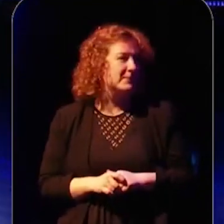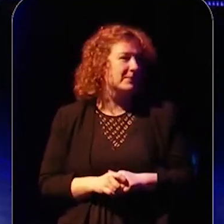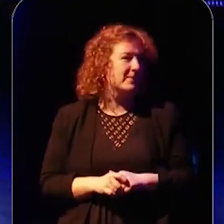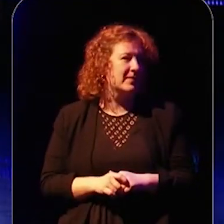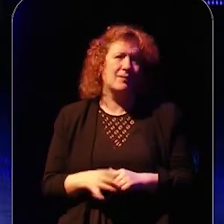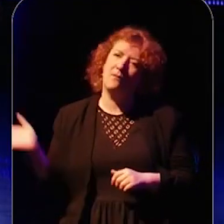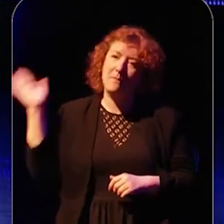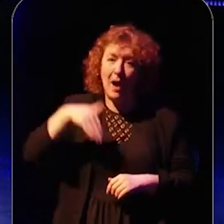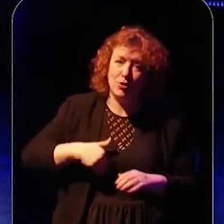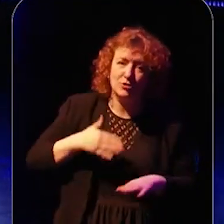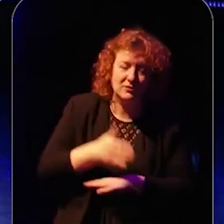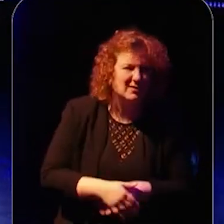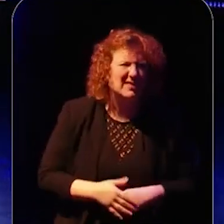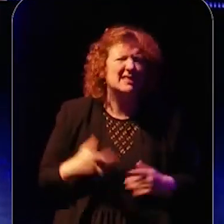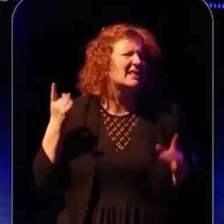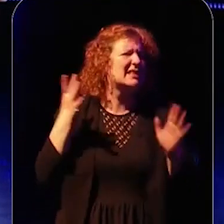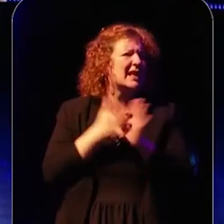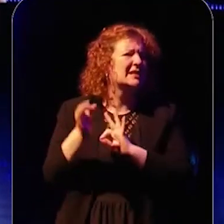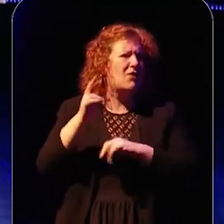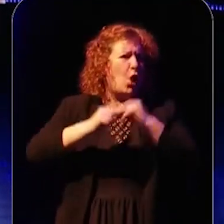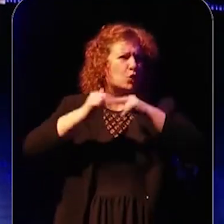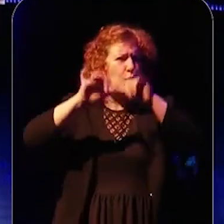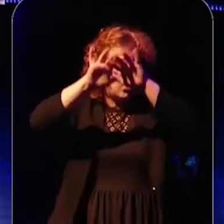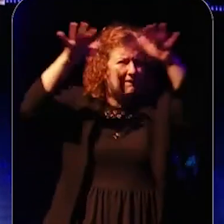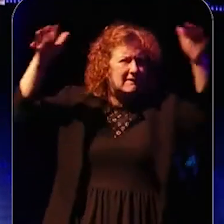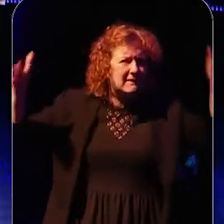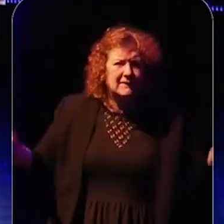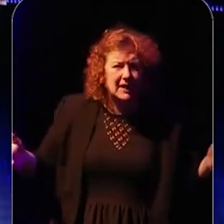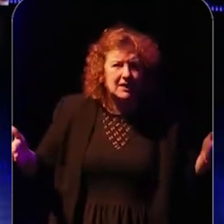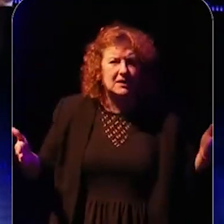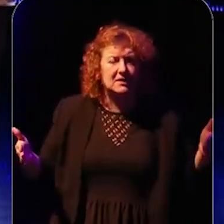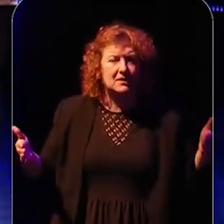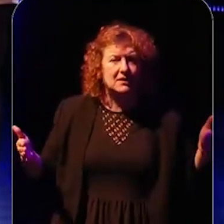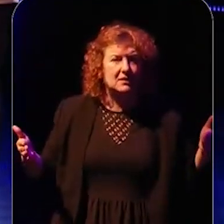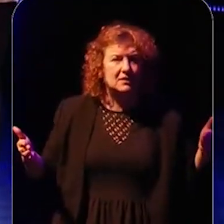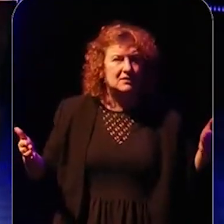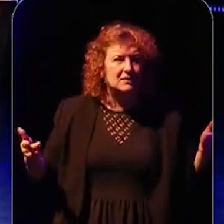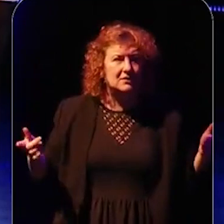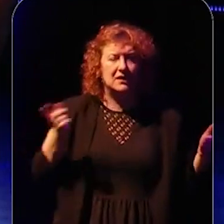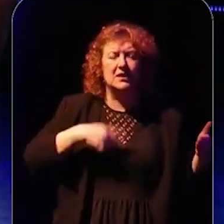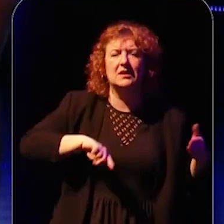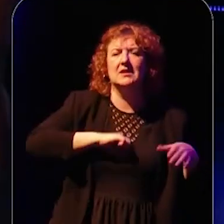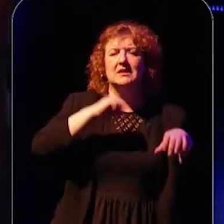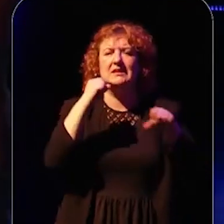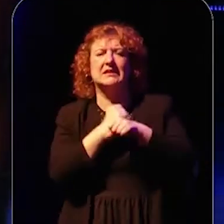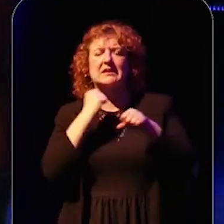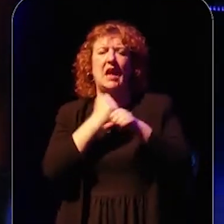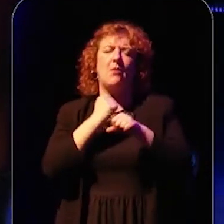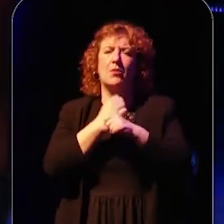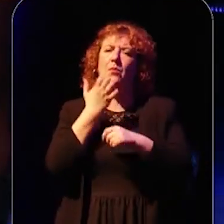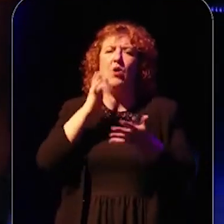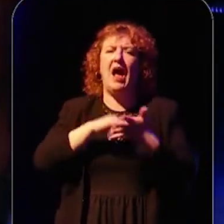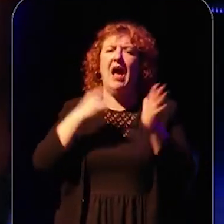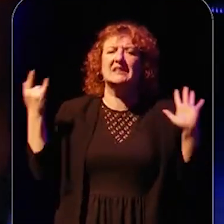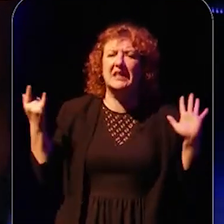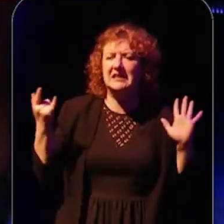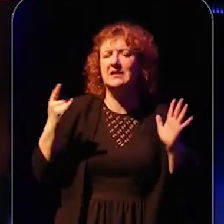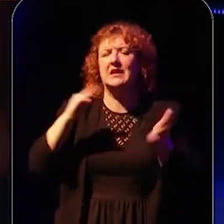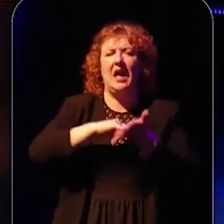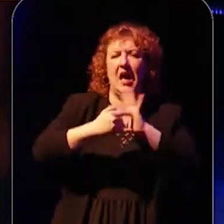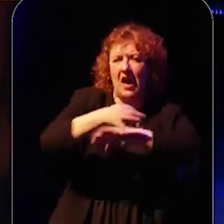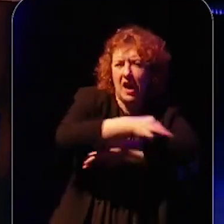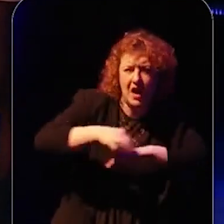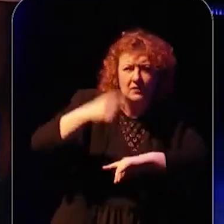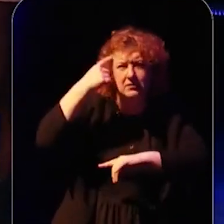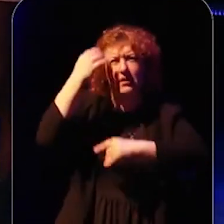allí. Bueno, Cualquier excusa es buena. ¿qué significa construir algo así? Aquí ¿dónde entran estas labores que asociamos a proyectos arquitectónicos, todos